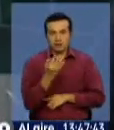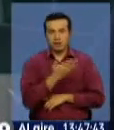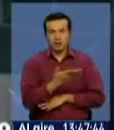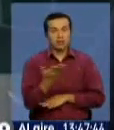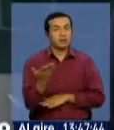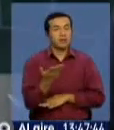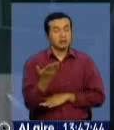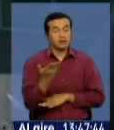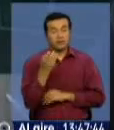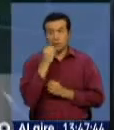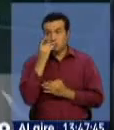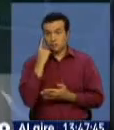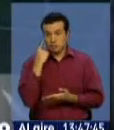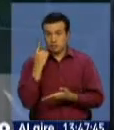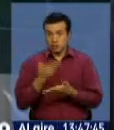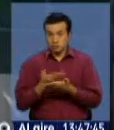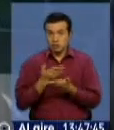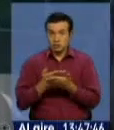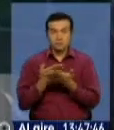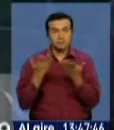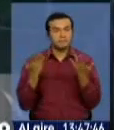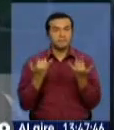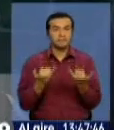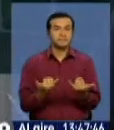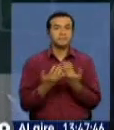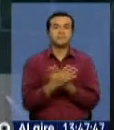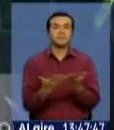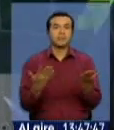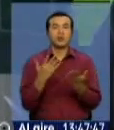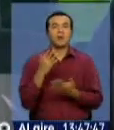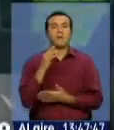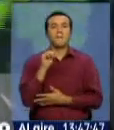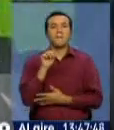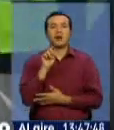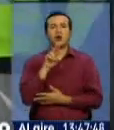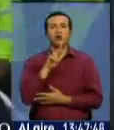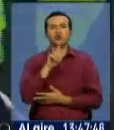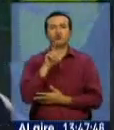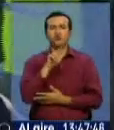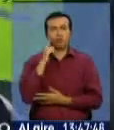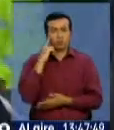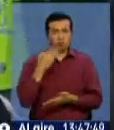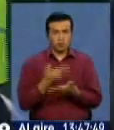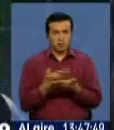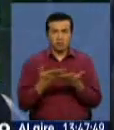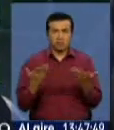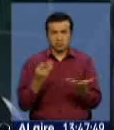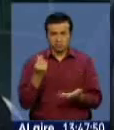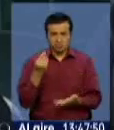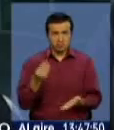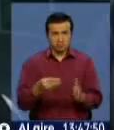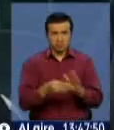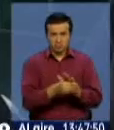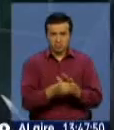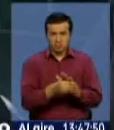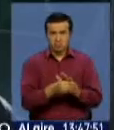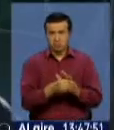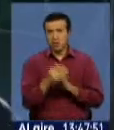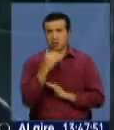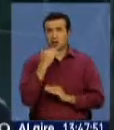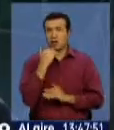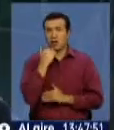sea objetiva. Y en este caso, el señor Mazur no creo que pueda probar que le haya entregado ninguna